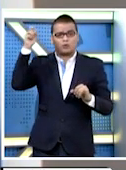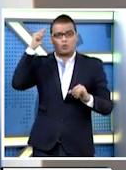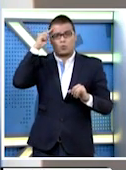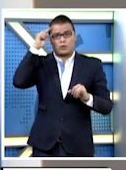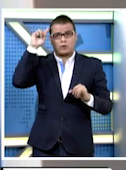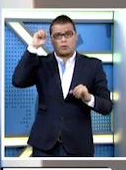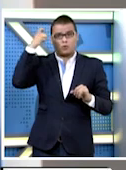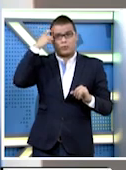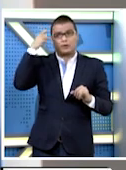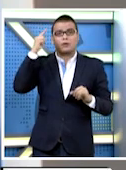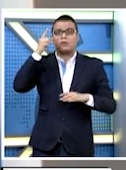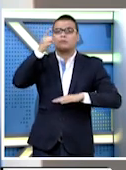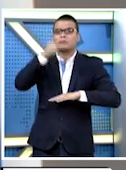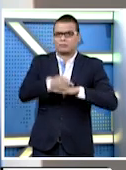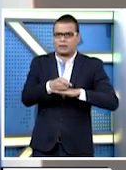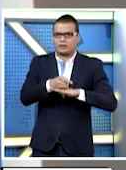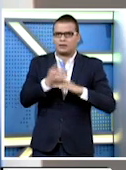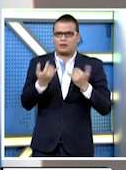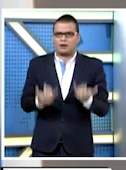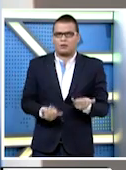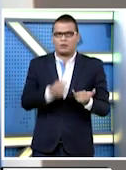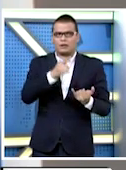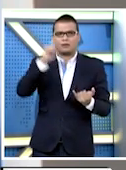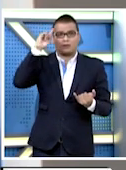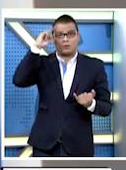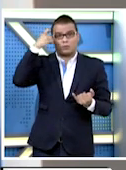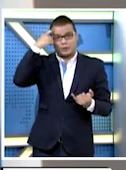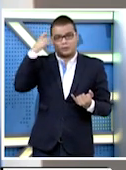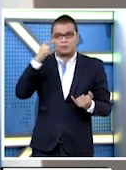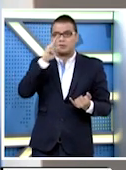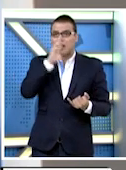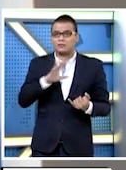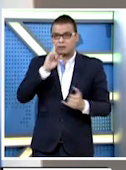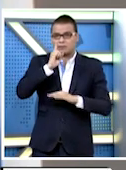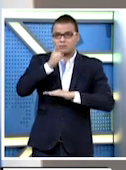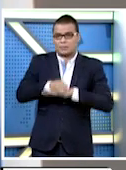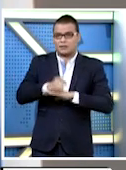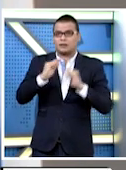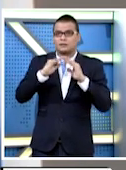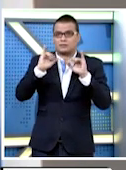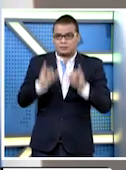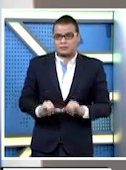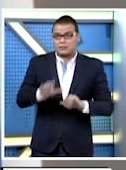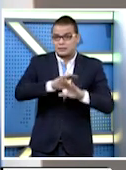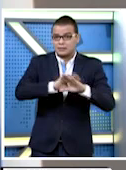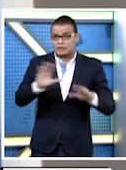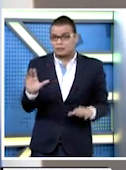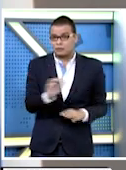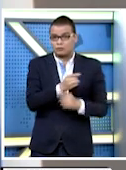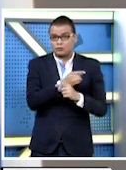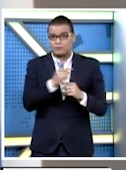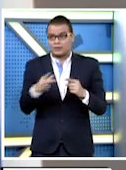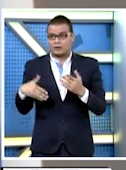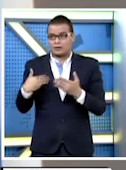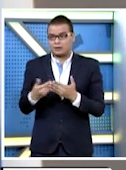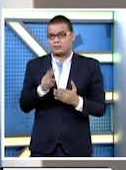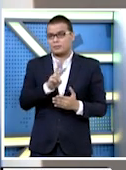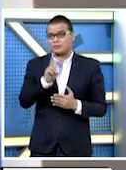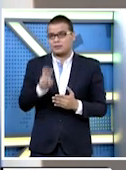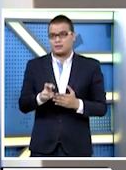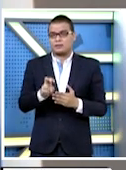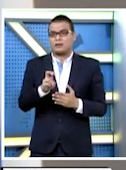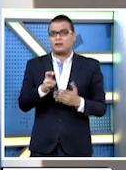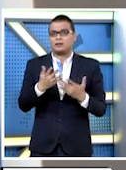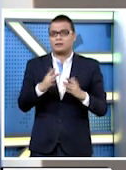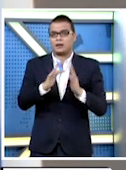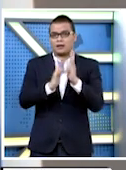y en el marco de esta cuarentena decretada por el gobierno nacional, Cali tiene que tratar de mejorar los procesos